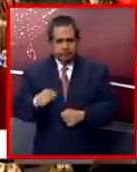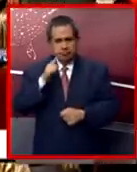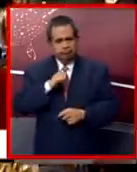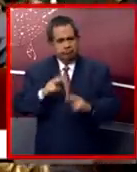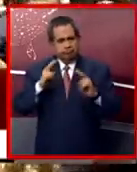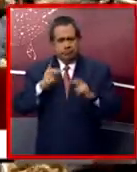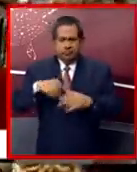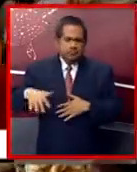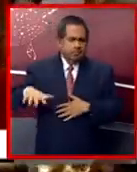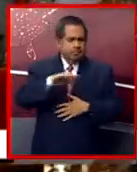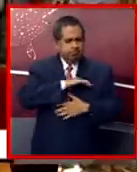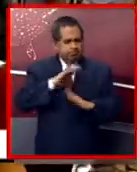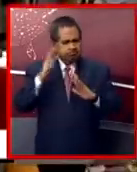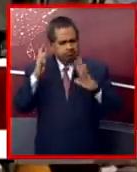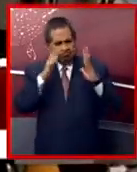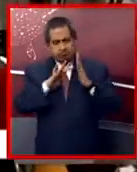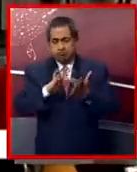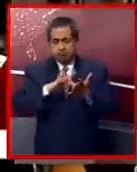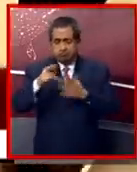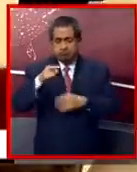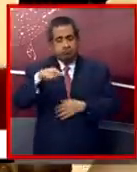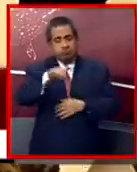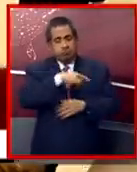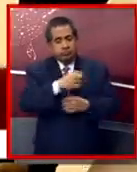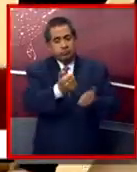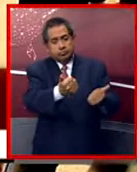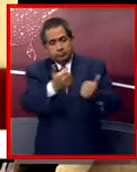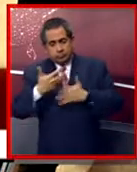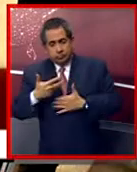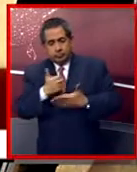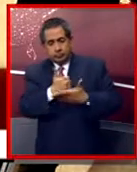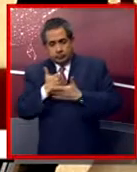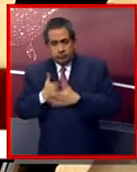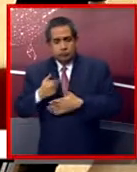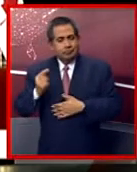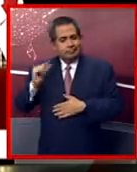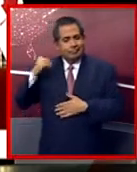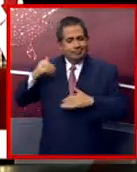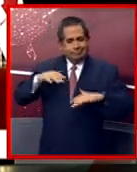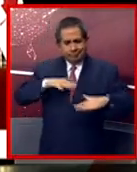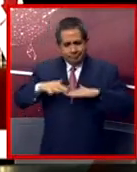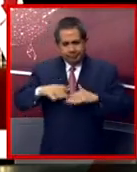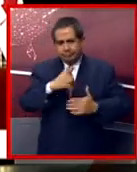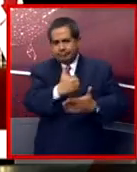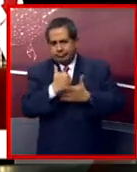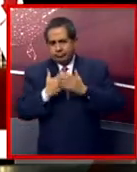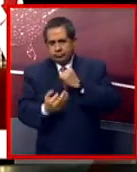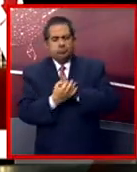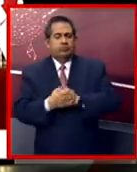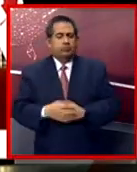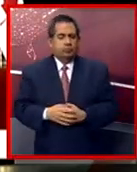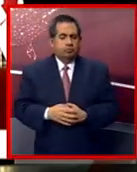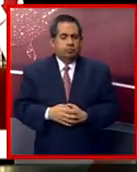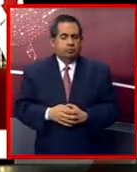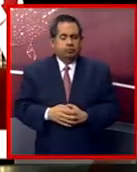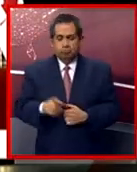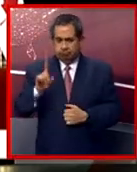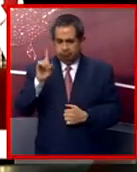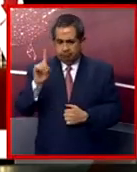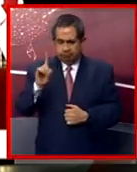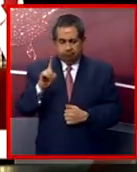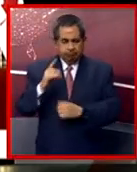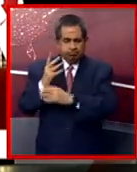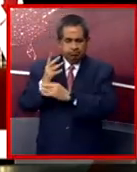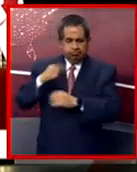el agradecimiento por la ayuda enviada a México ante los recientes sismos. Quiero empezar agradeciendo a nombre del Senado de